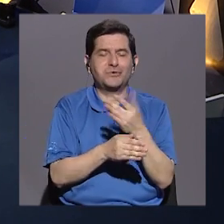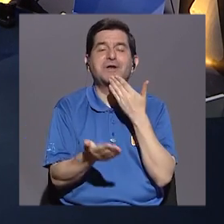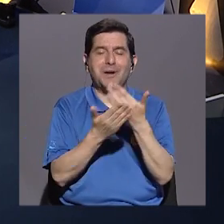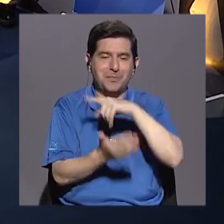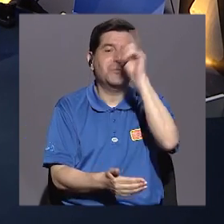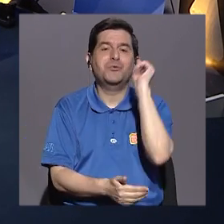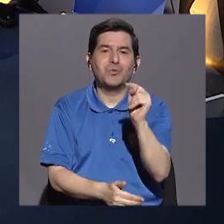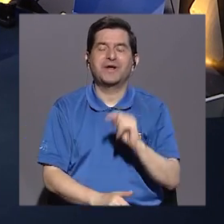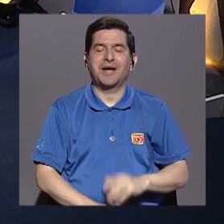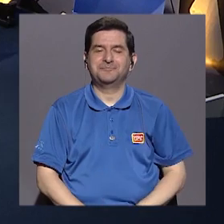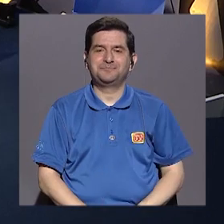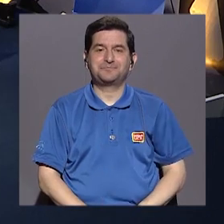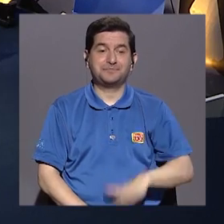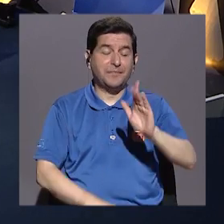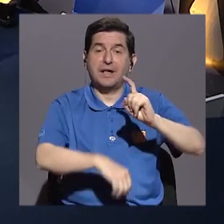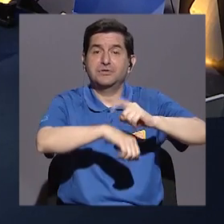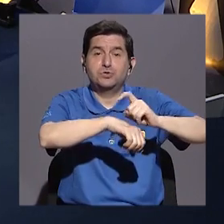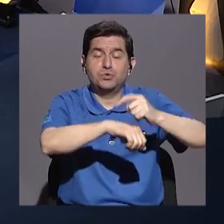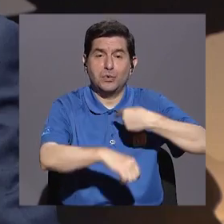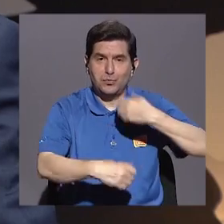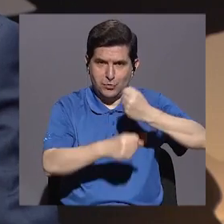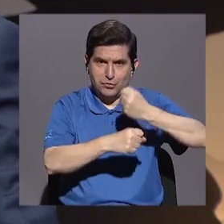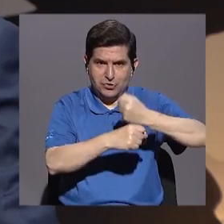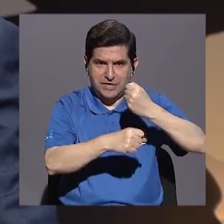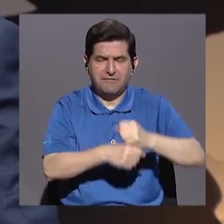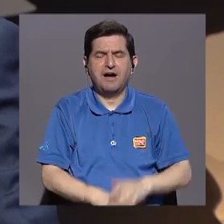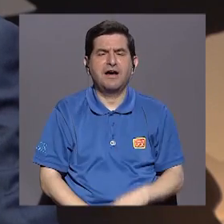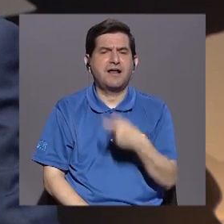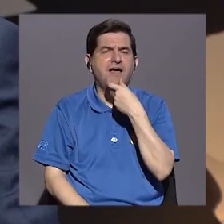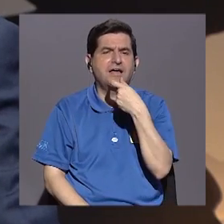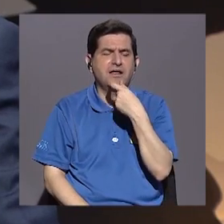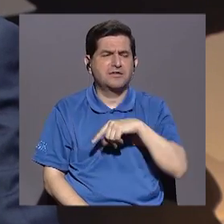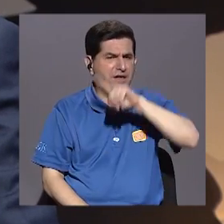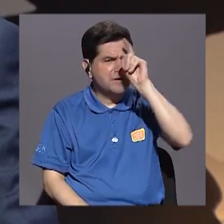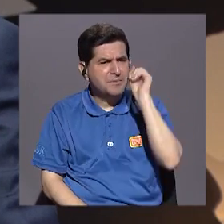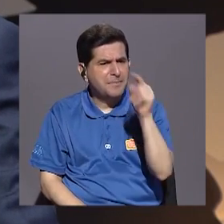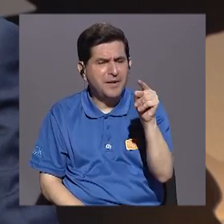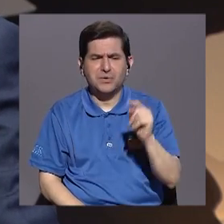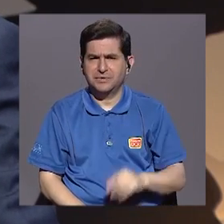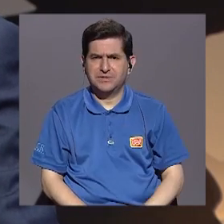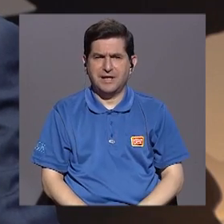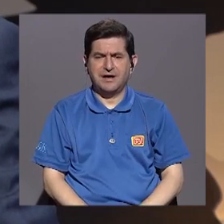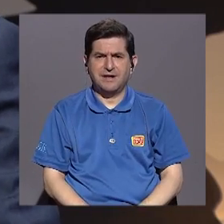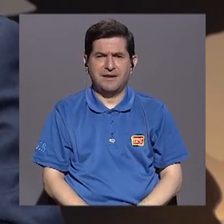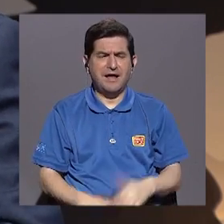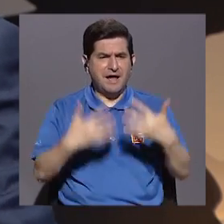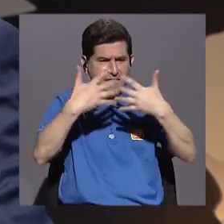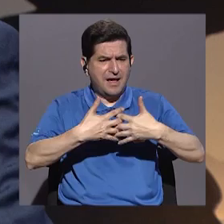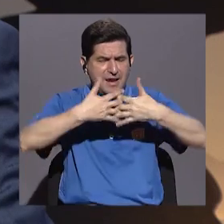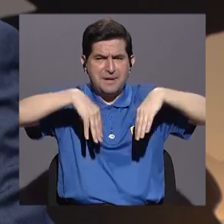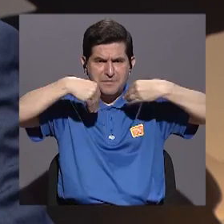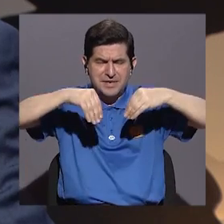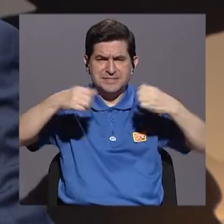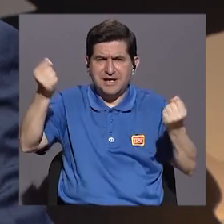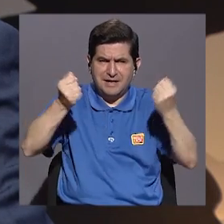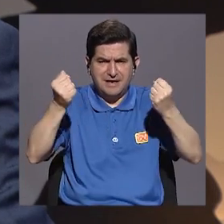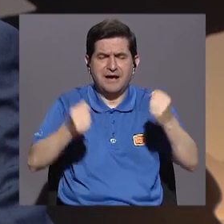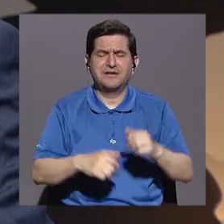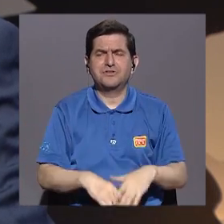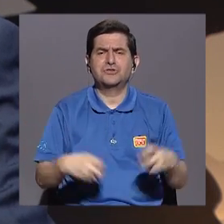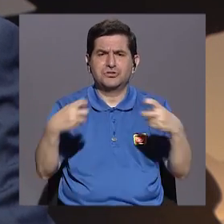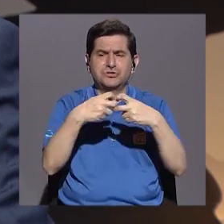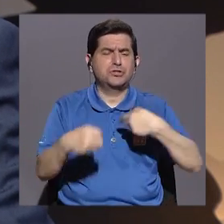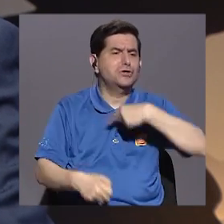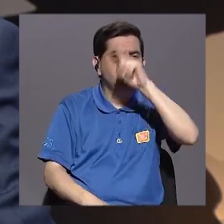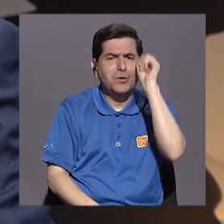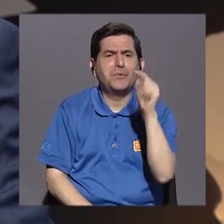eso es una excelente pregunta y en ese momento con ello trabaja en inglaterra y será consultar a la agencia que vendía vehículos allá